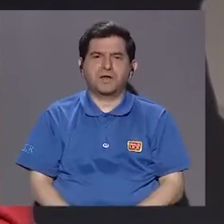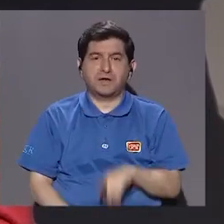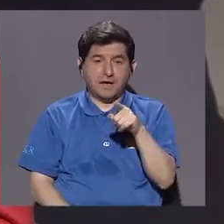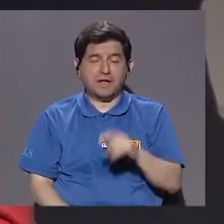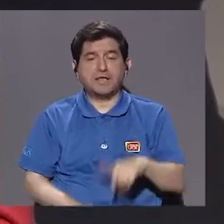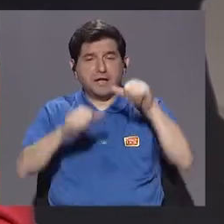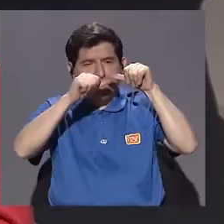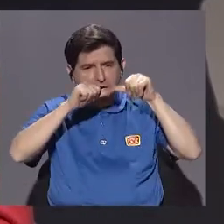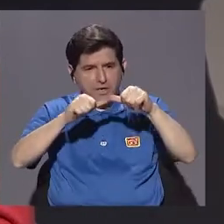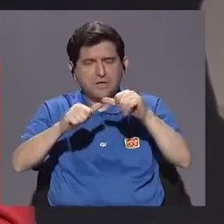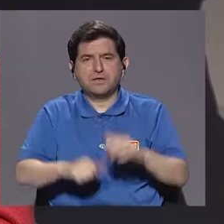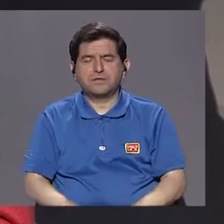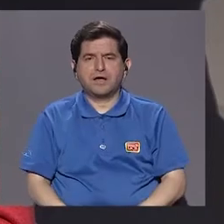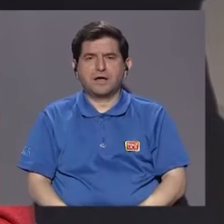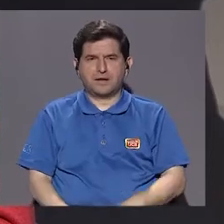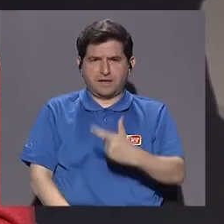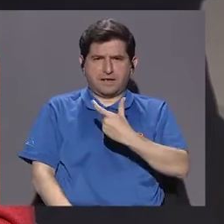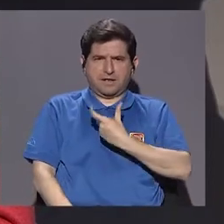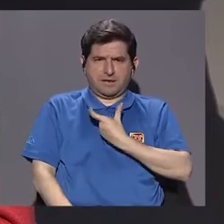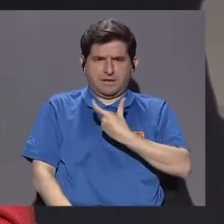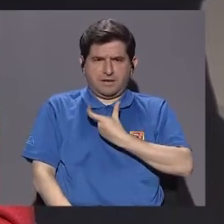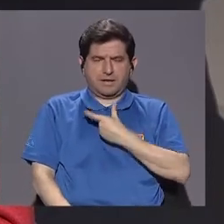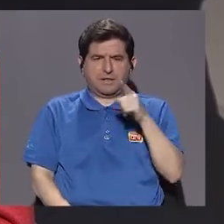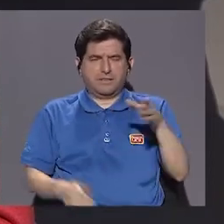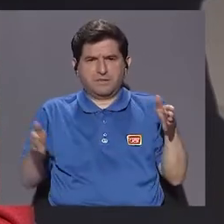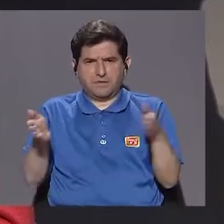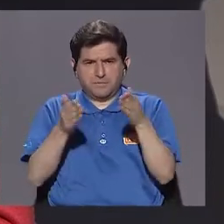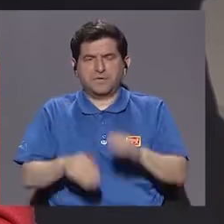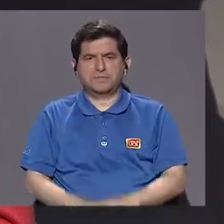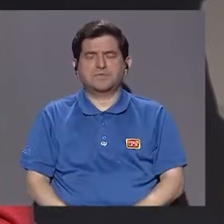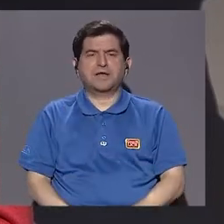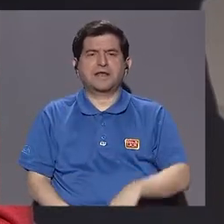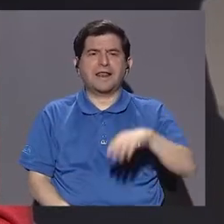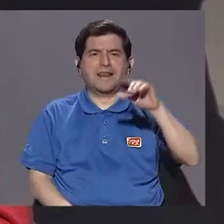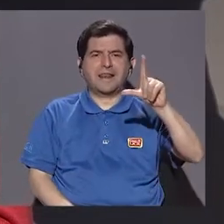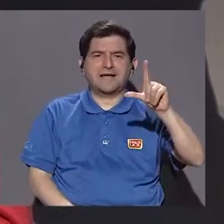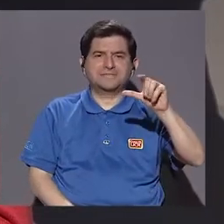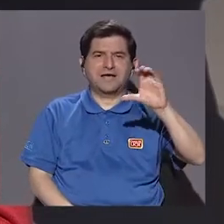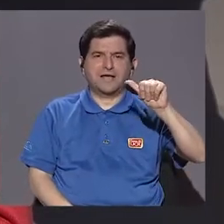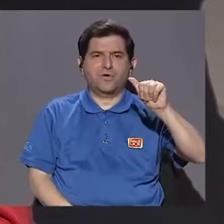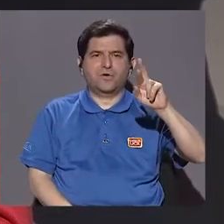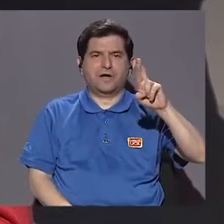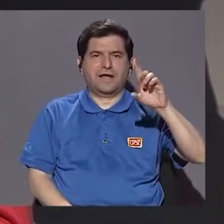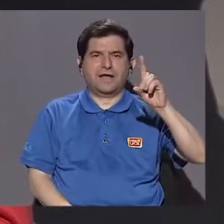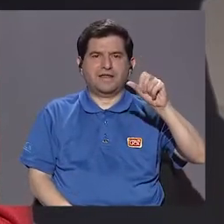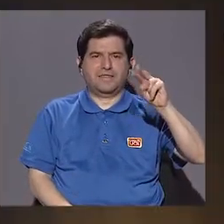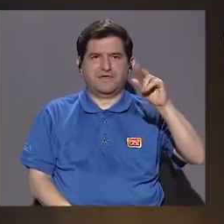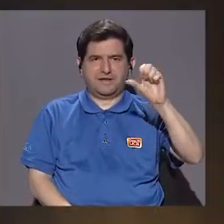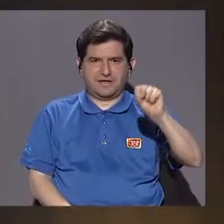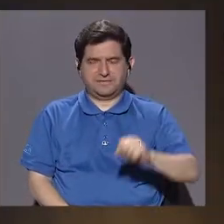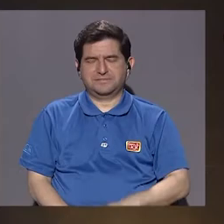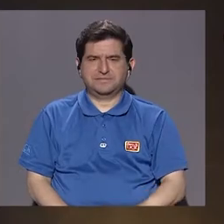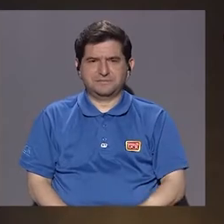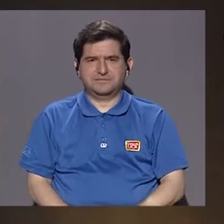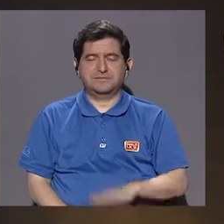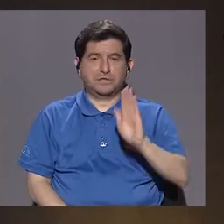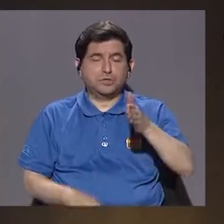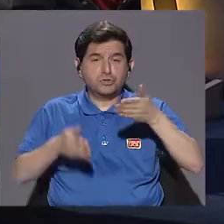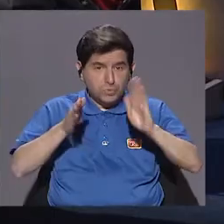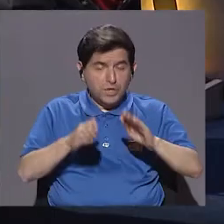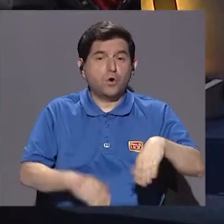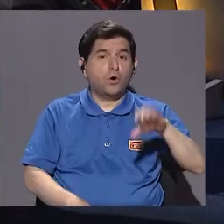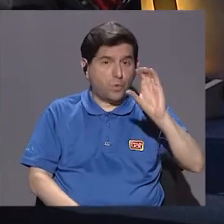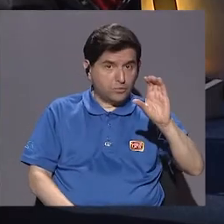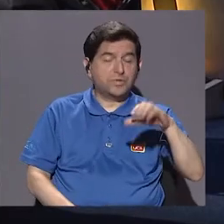continuidad a la alcaldía que había impulsado el hijo de lázaro cárdenas contemos con el cual tenemos cárdenas